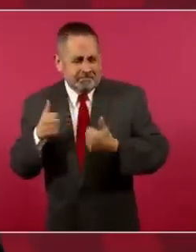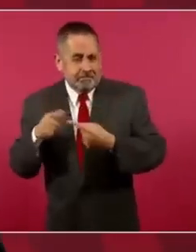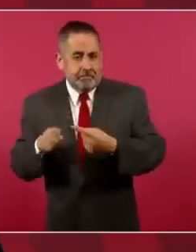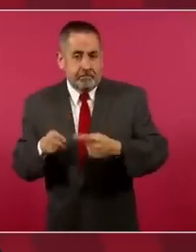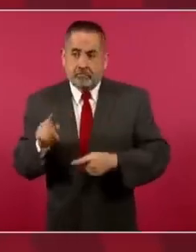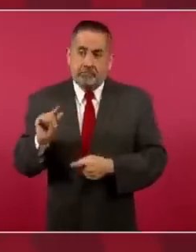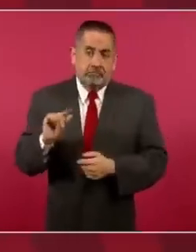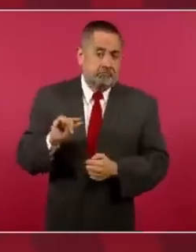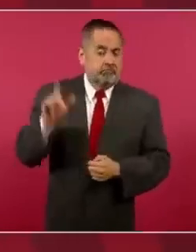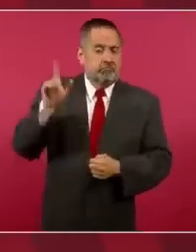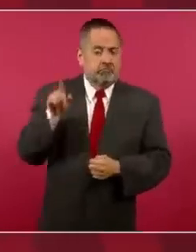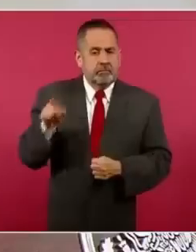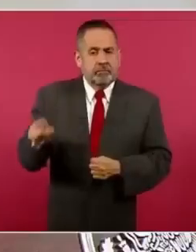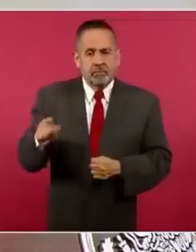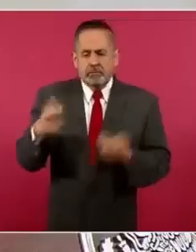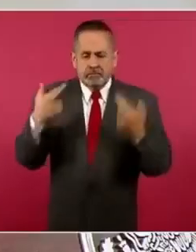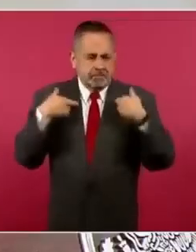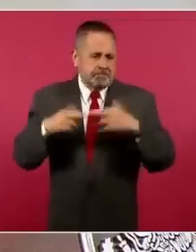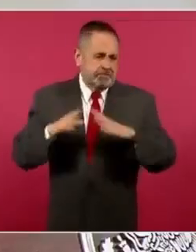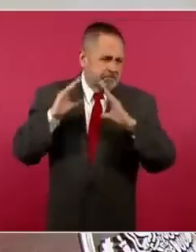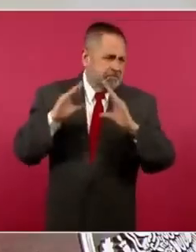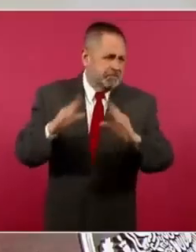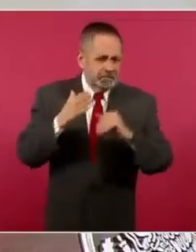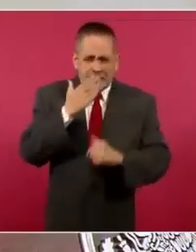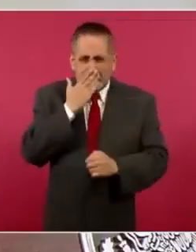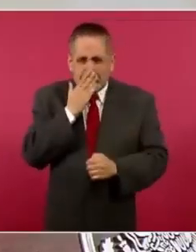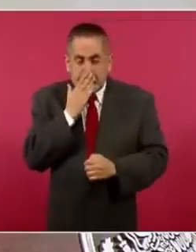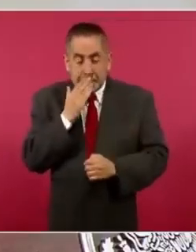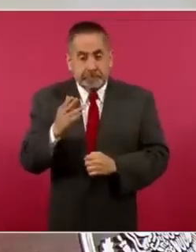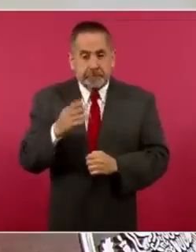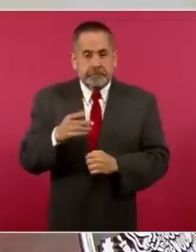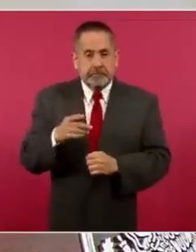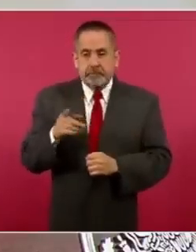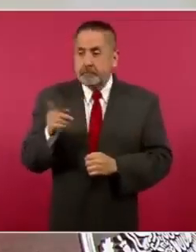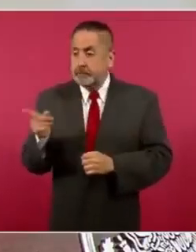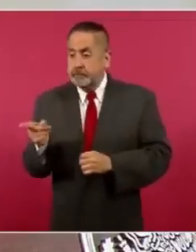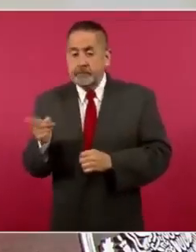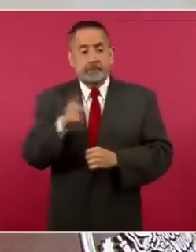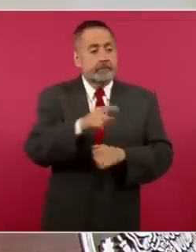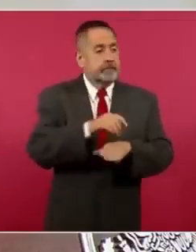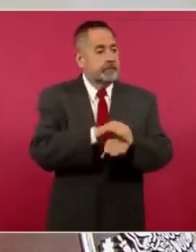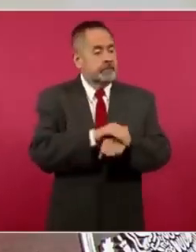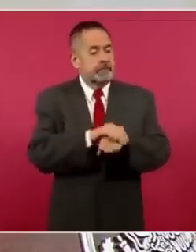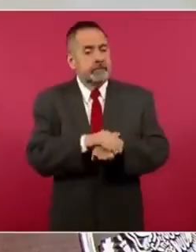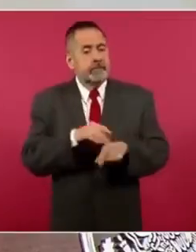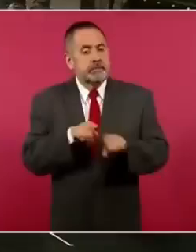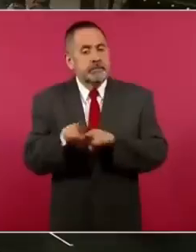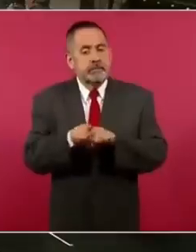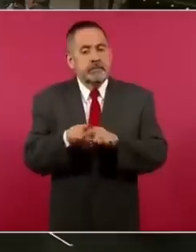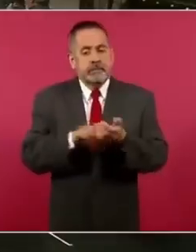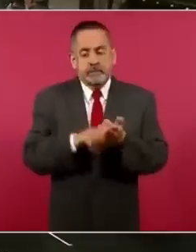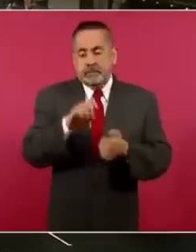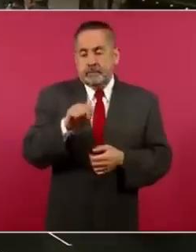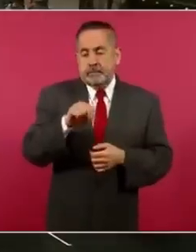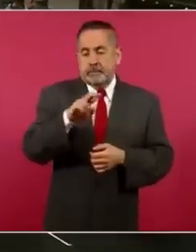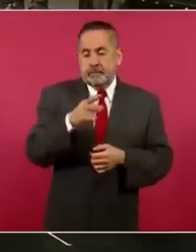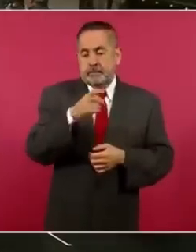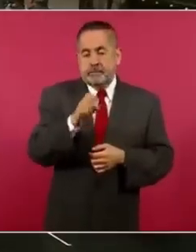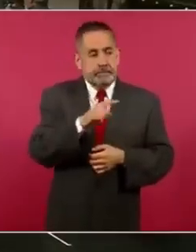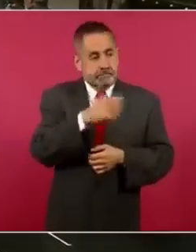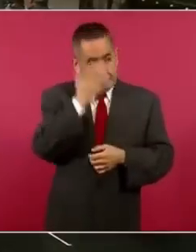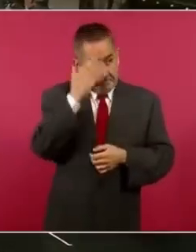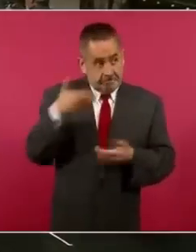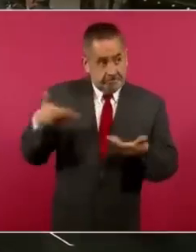de primera como académico, amigo de mi maestro Enrique González Pedrero, por él lo